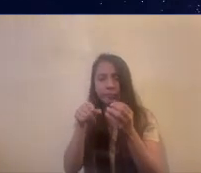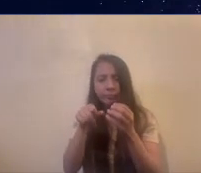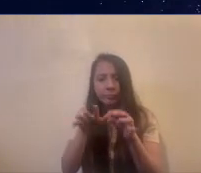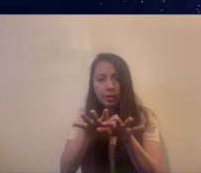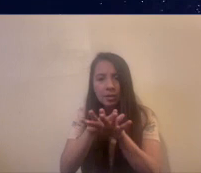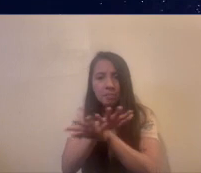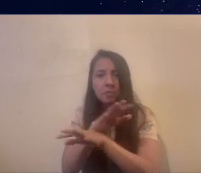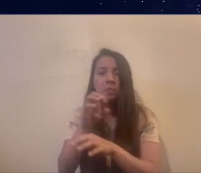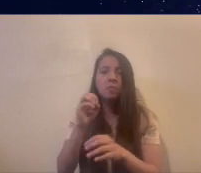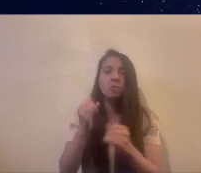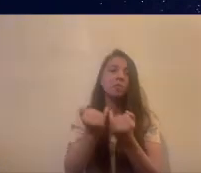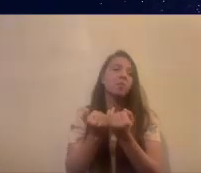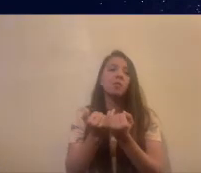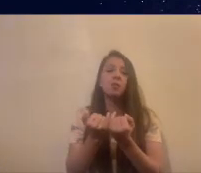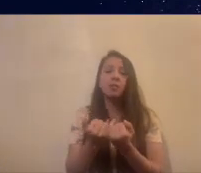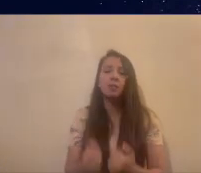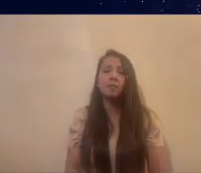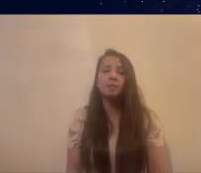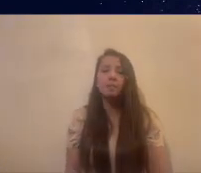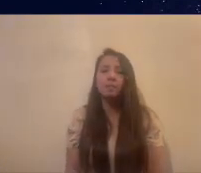producido.